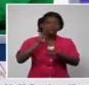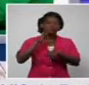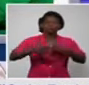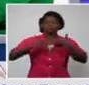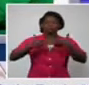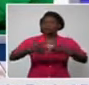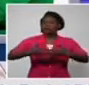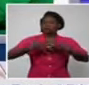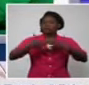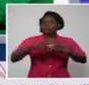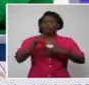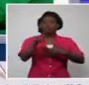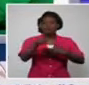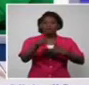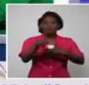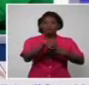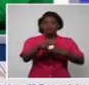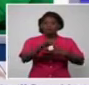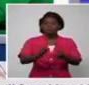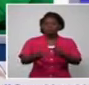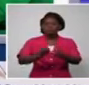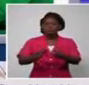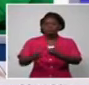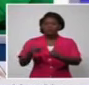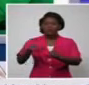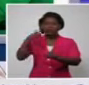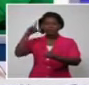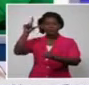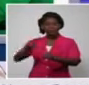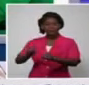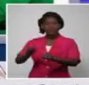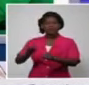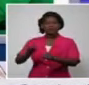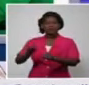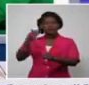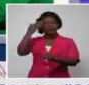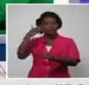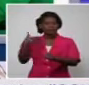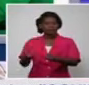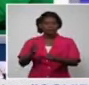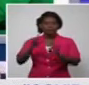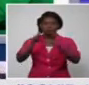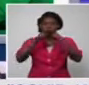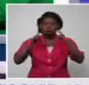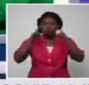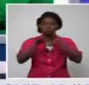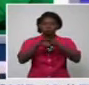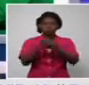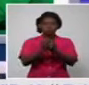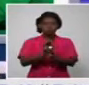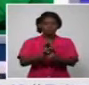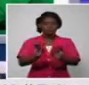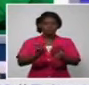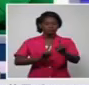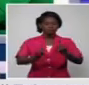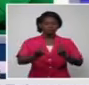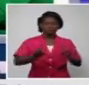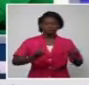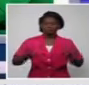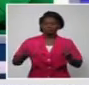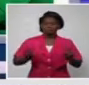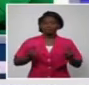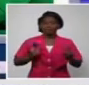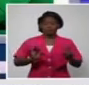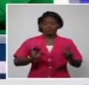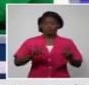Un efecto desde el punto de vista de la disminución de estas enfermedades. Eso es las infecciones respiratorias